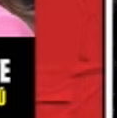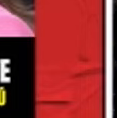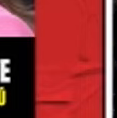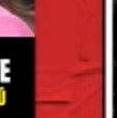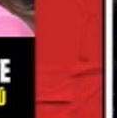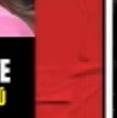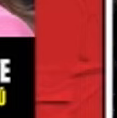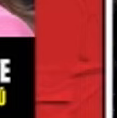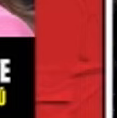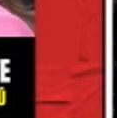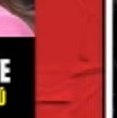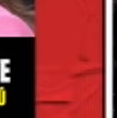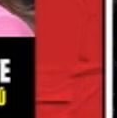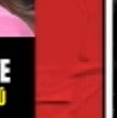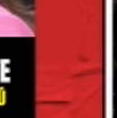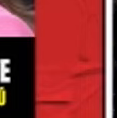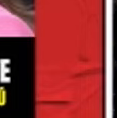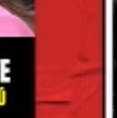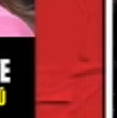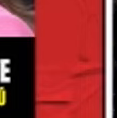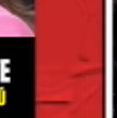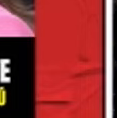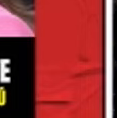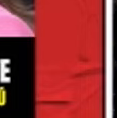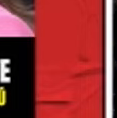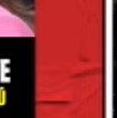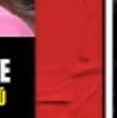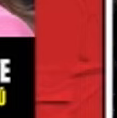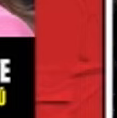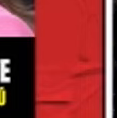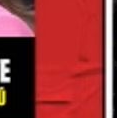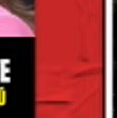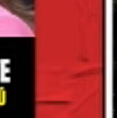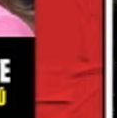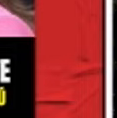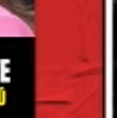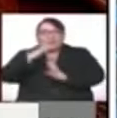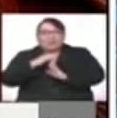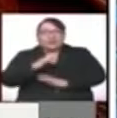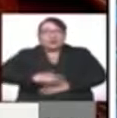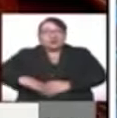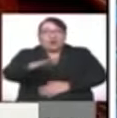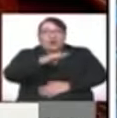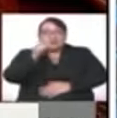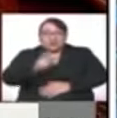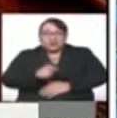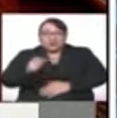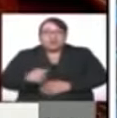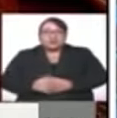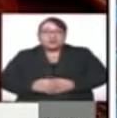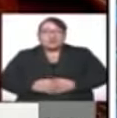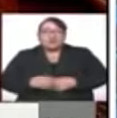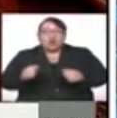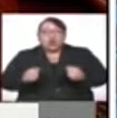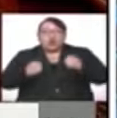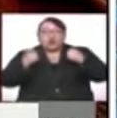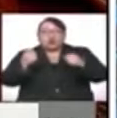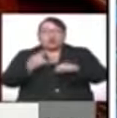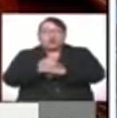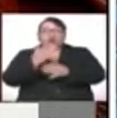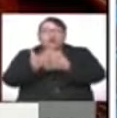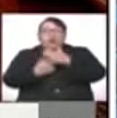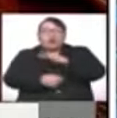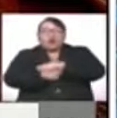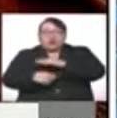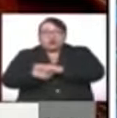declaración. Nosotros desde el APRA hemos opinado en contra, por esa razón. Primero la verdad. En este caso ha sido al revés. Primero el